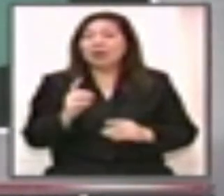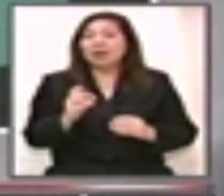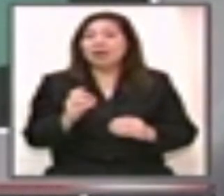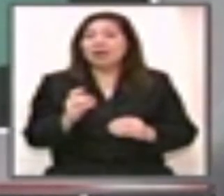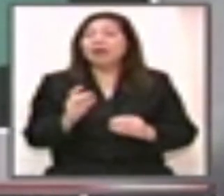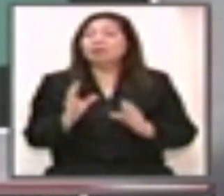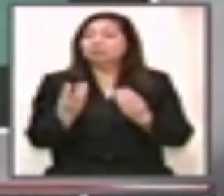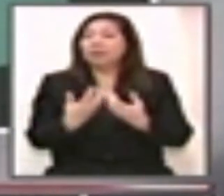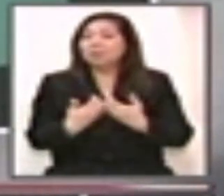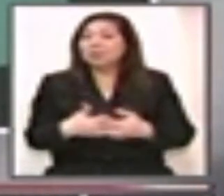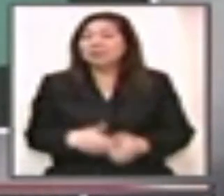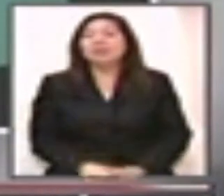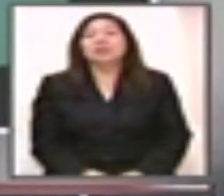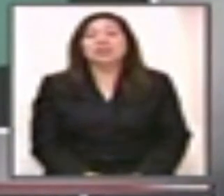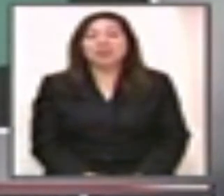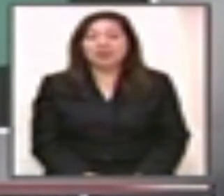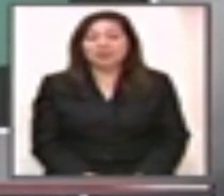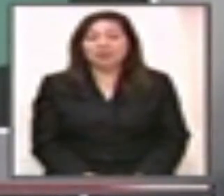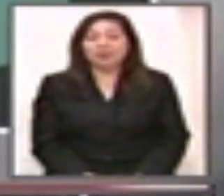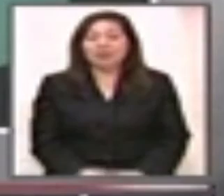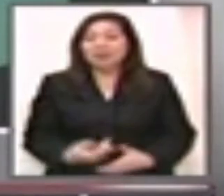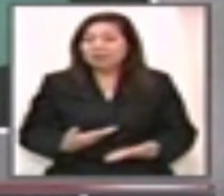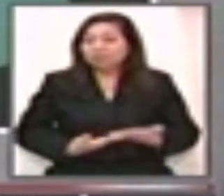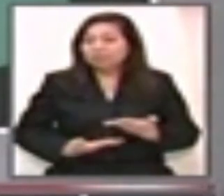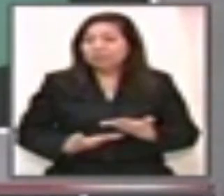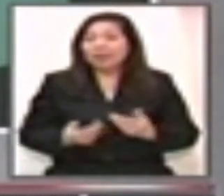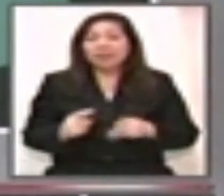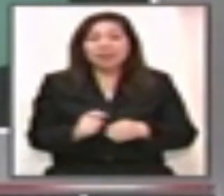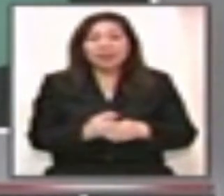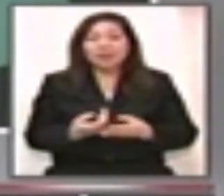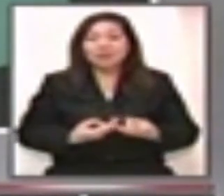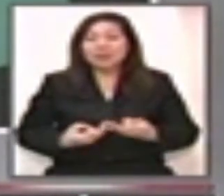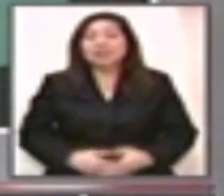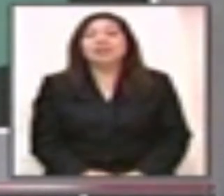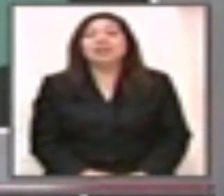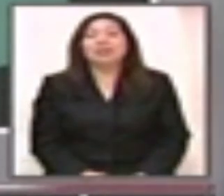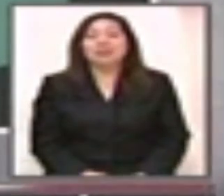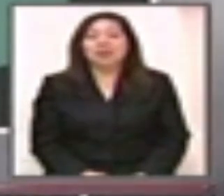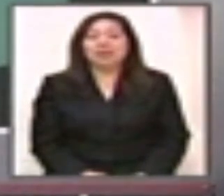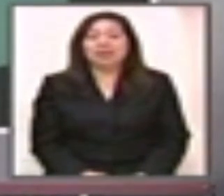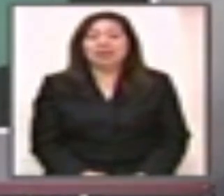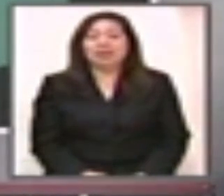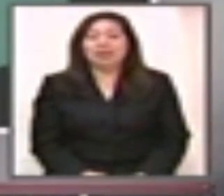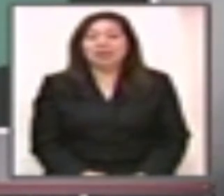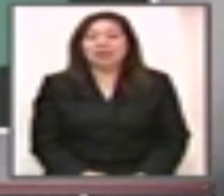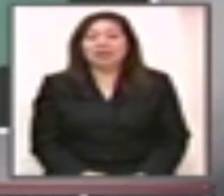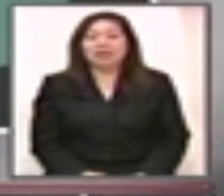pequeñas y microempresas. Siguiente, por favor, las ruedas financieras y los talleres de financiamiento. Y hace